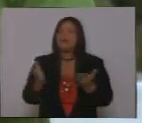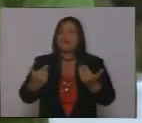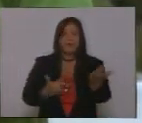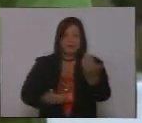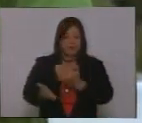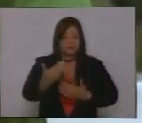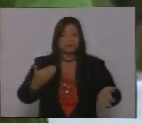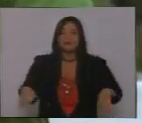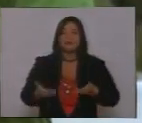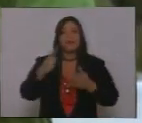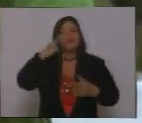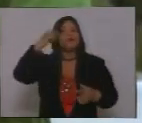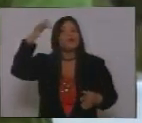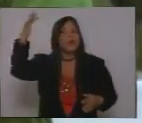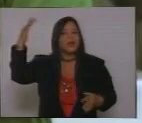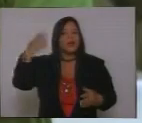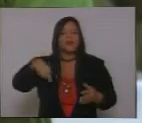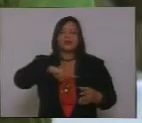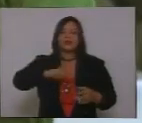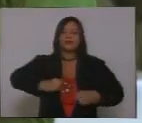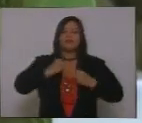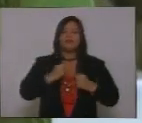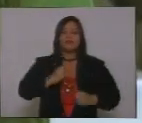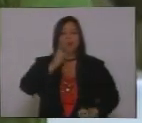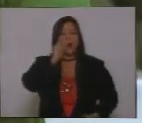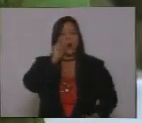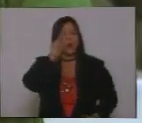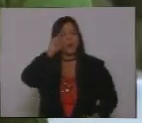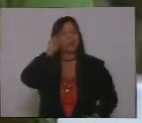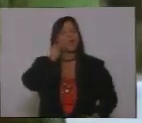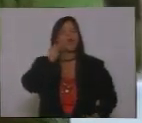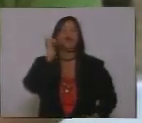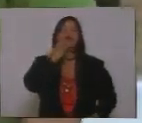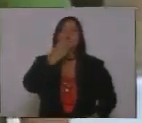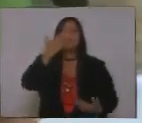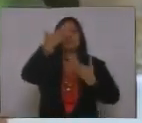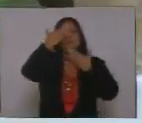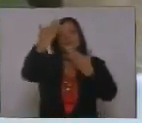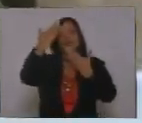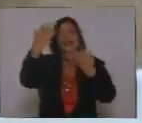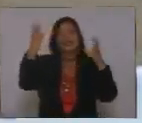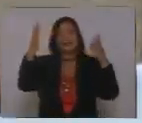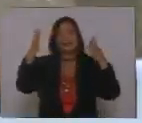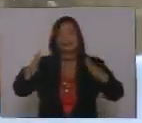compañeros, el sueño de ser hombres y mujeres de bien. Muchas gracias.